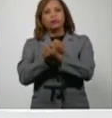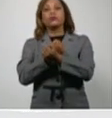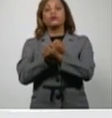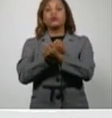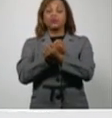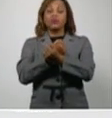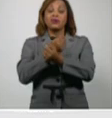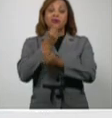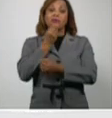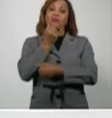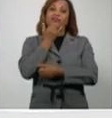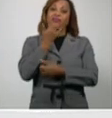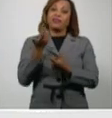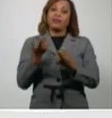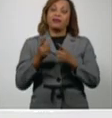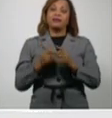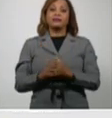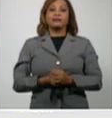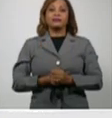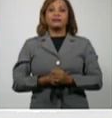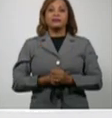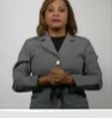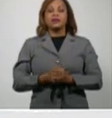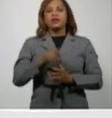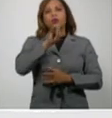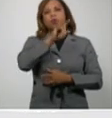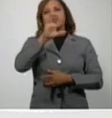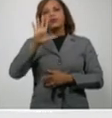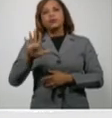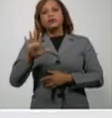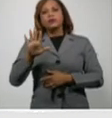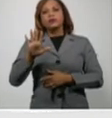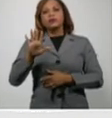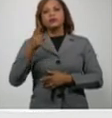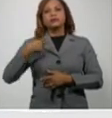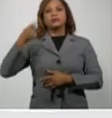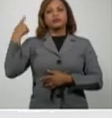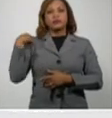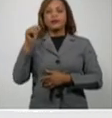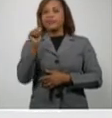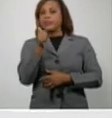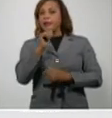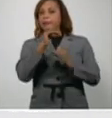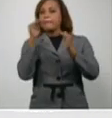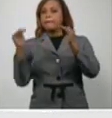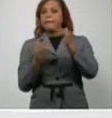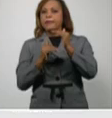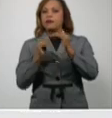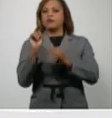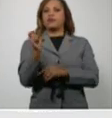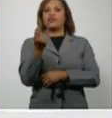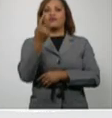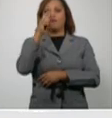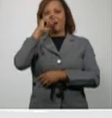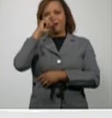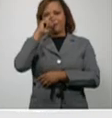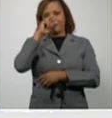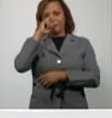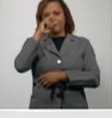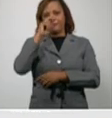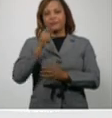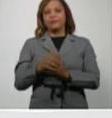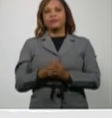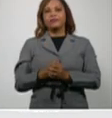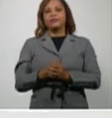evitar. De los 95 de ayer, 10 menores un año. O sea, estamos hablando de 10